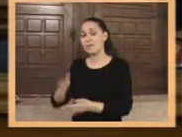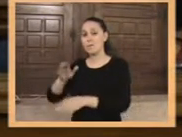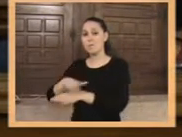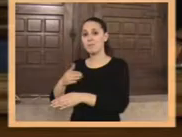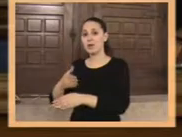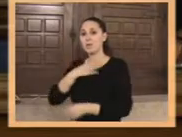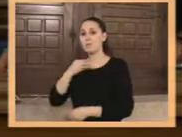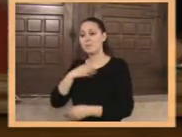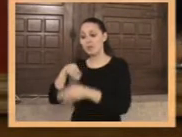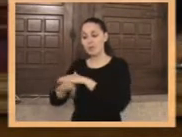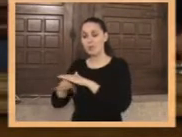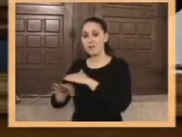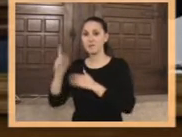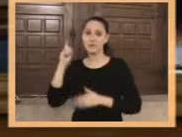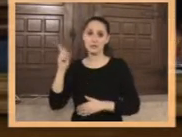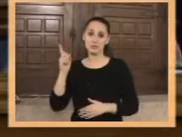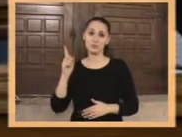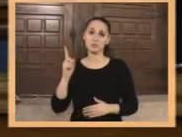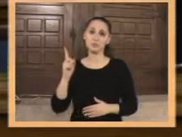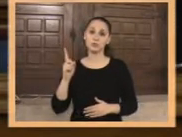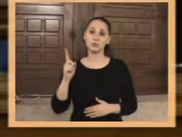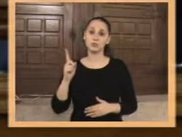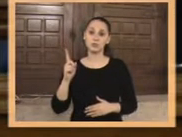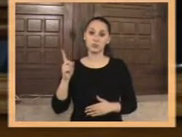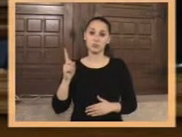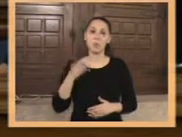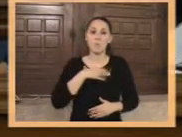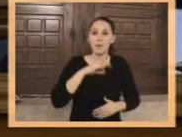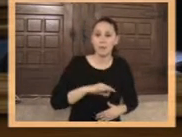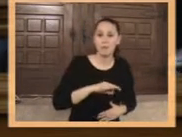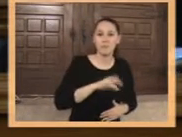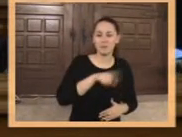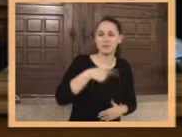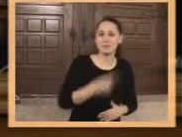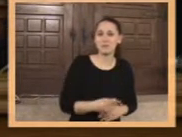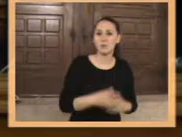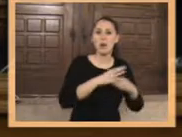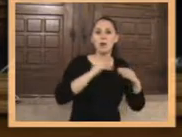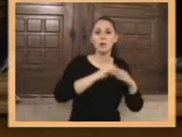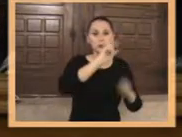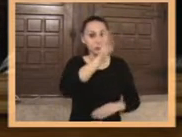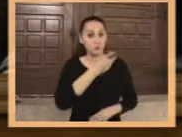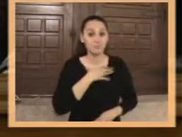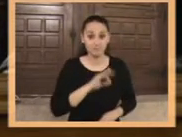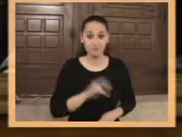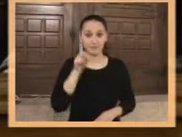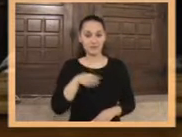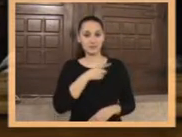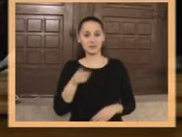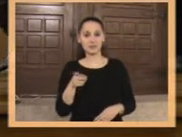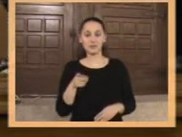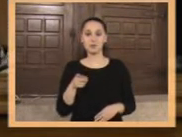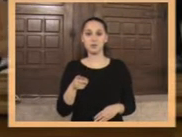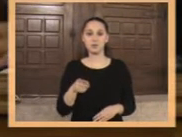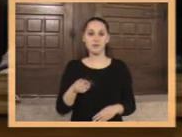hacer a tratarlo para otros usos, señor alcalde. Es un poco la explicación simplemente que nos gustaría, porque digamos en el expediente